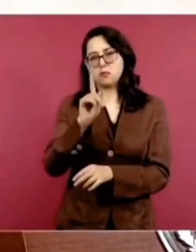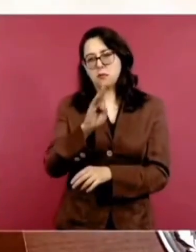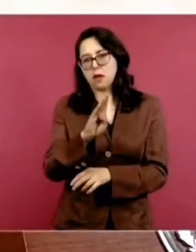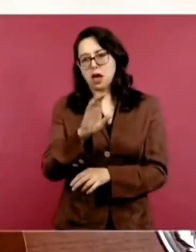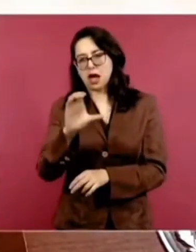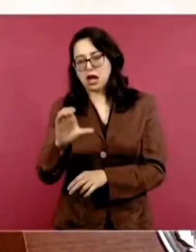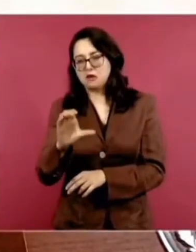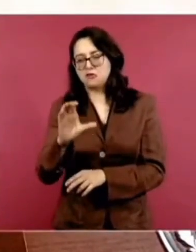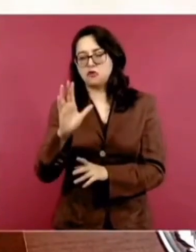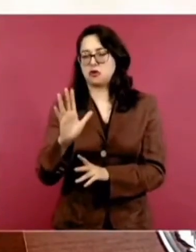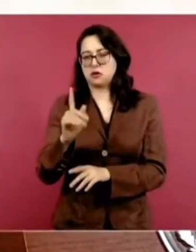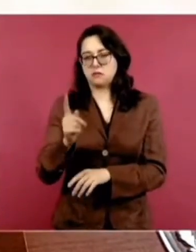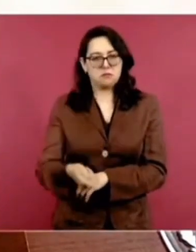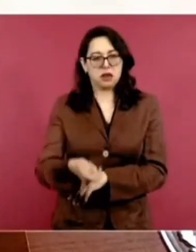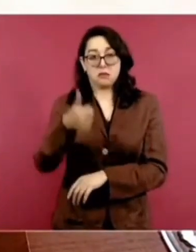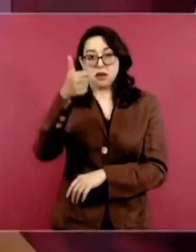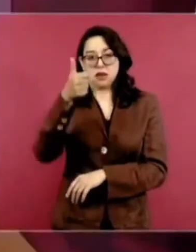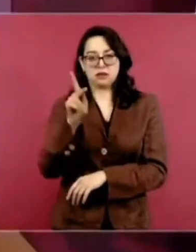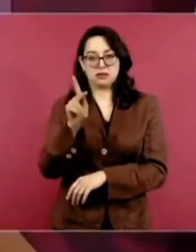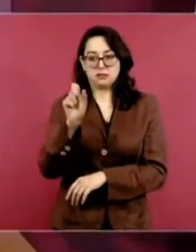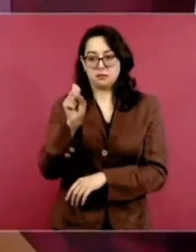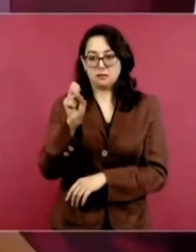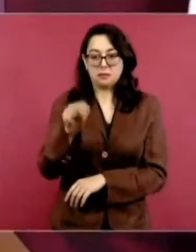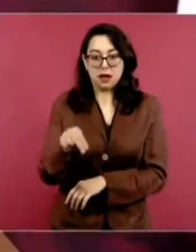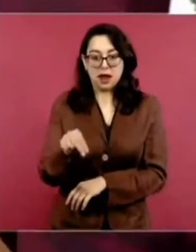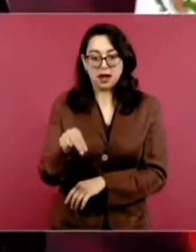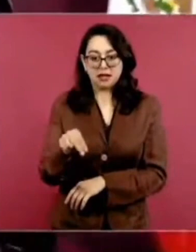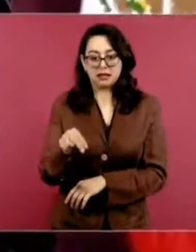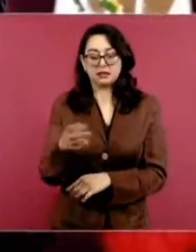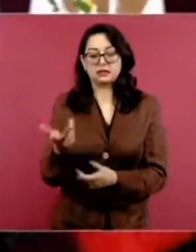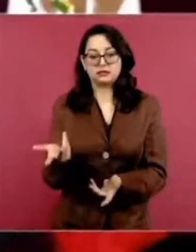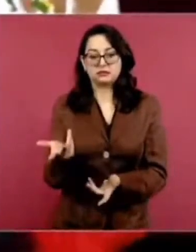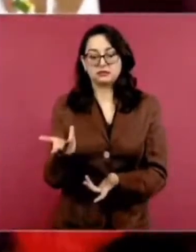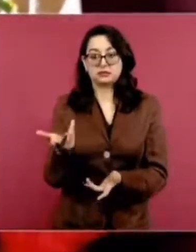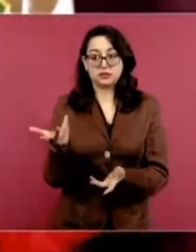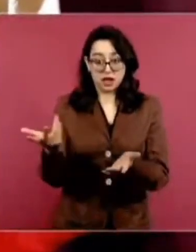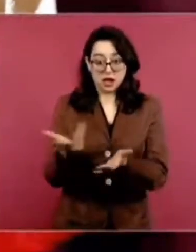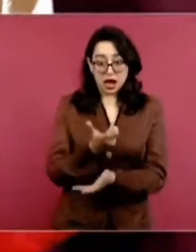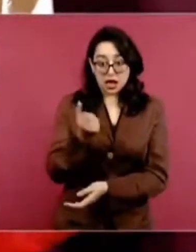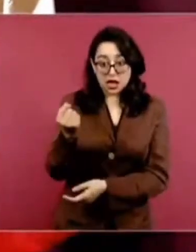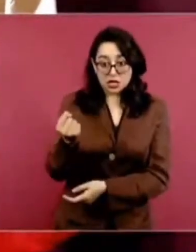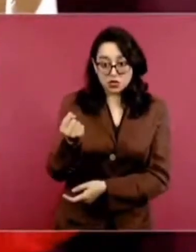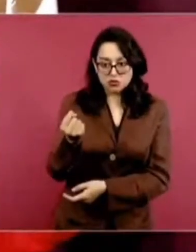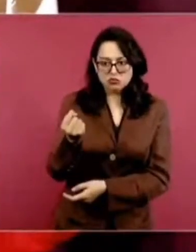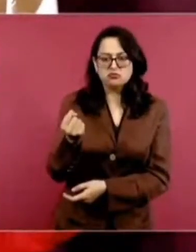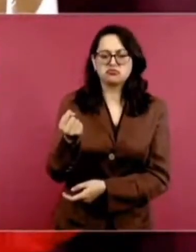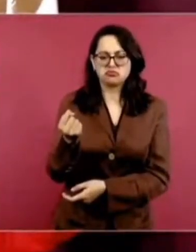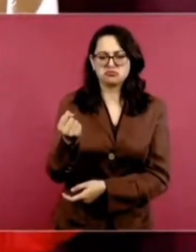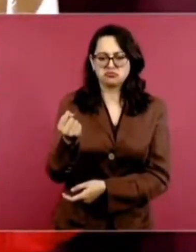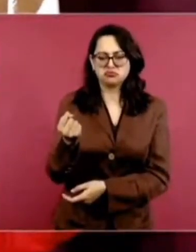California. No quiere decir que no haya ganado el PAN,